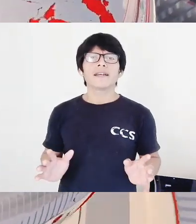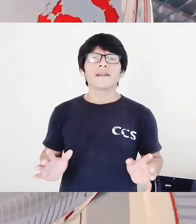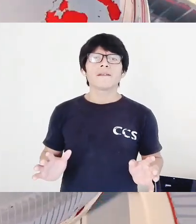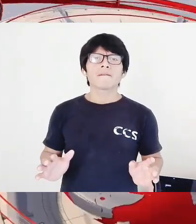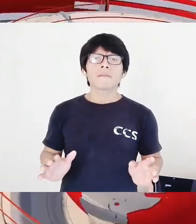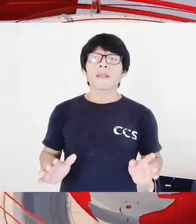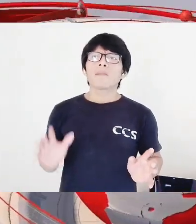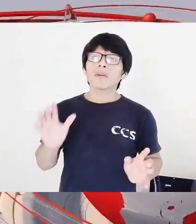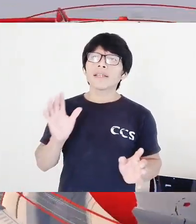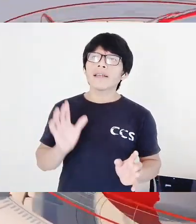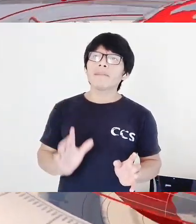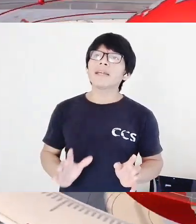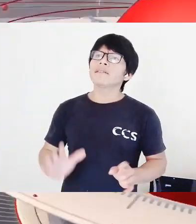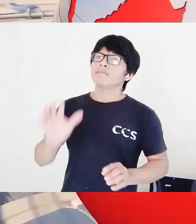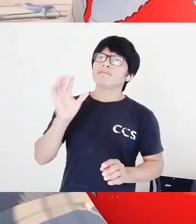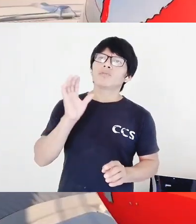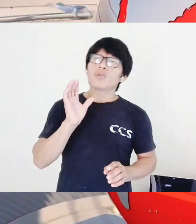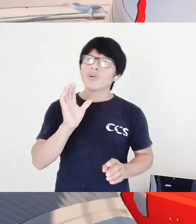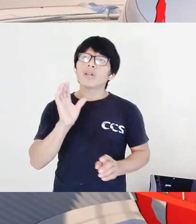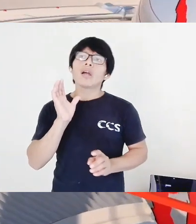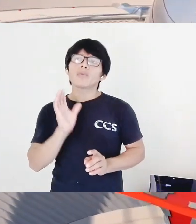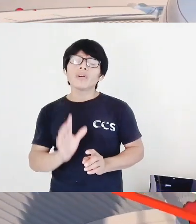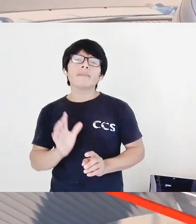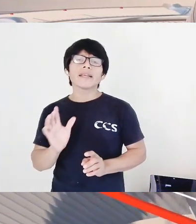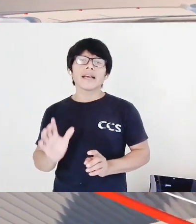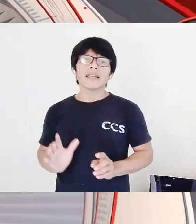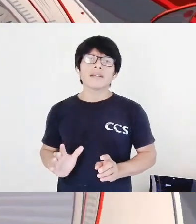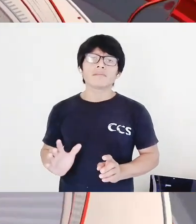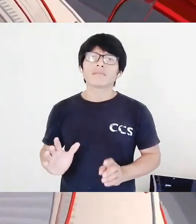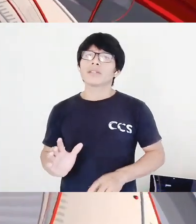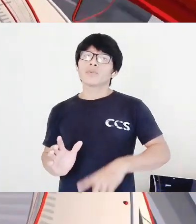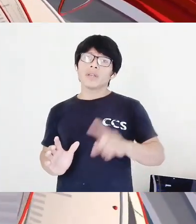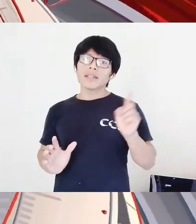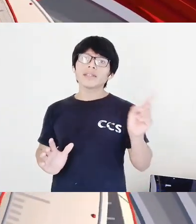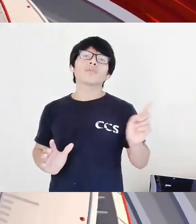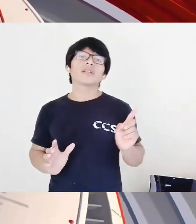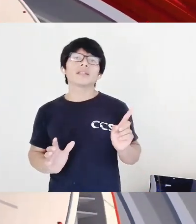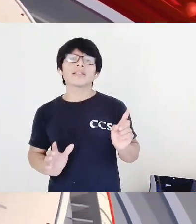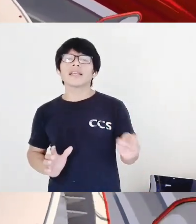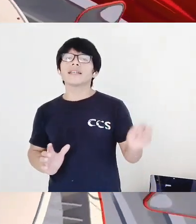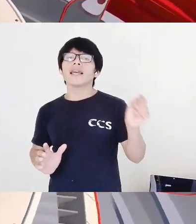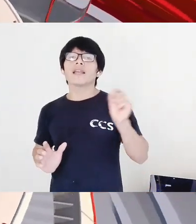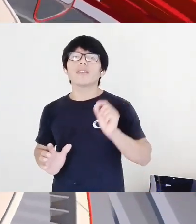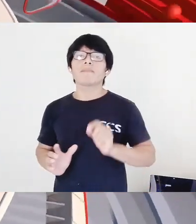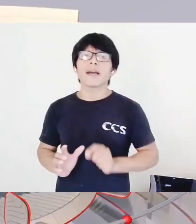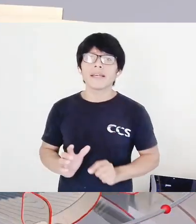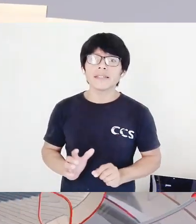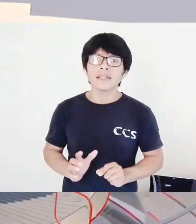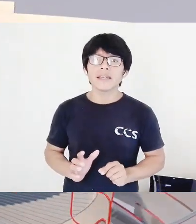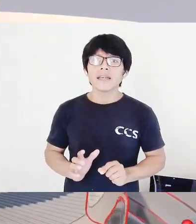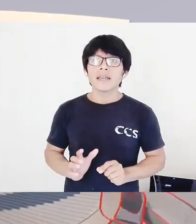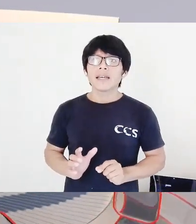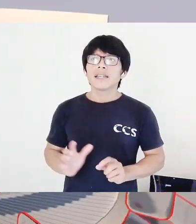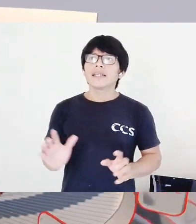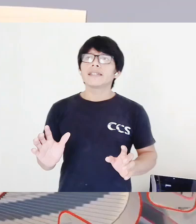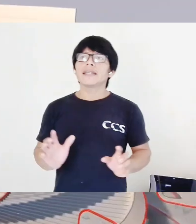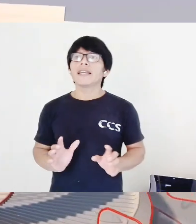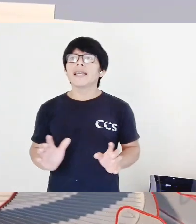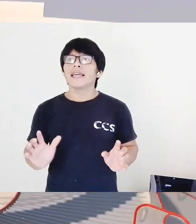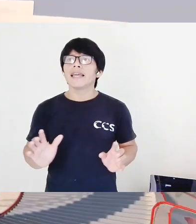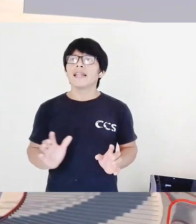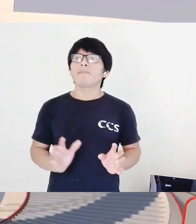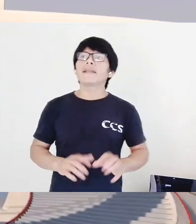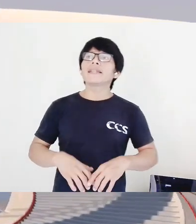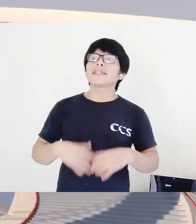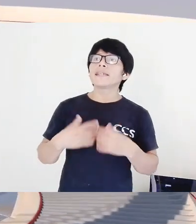vale. Porque también la Unión Americana, las autoridades estadounidenses, han señalado al país de